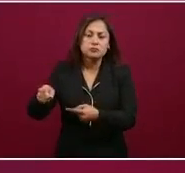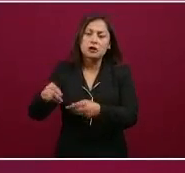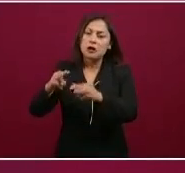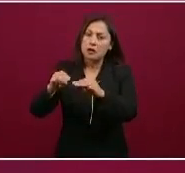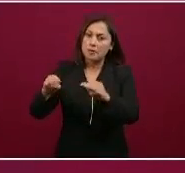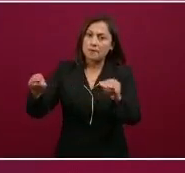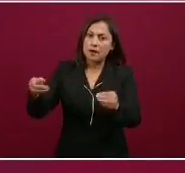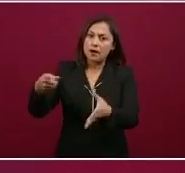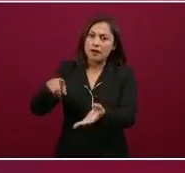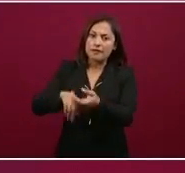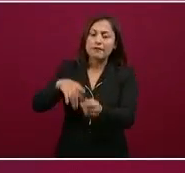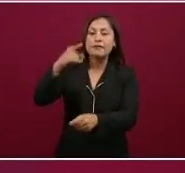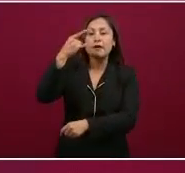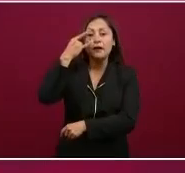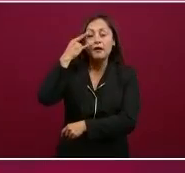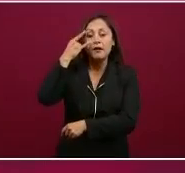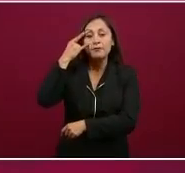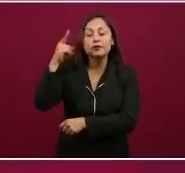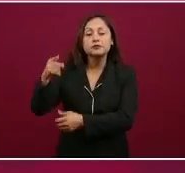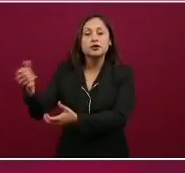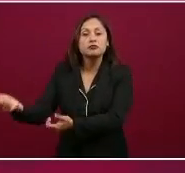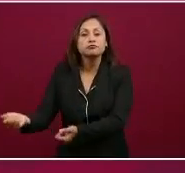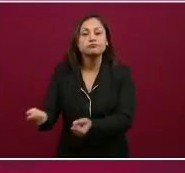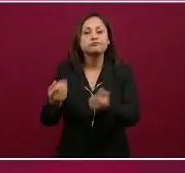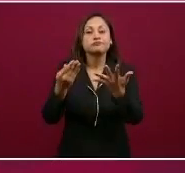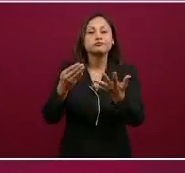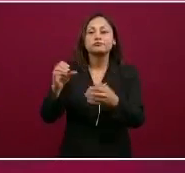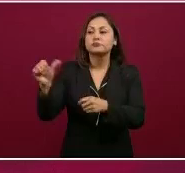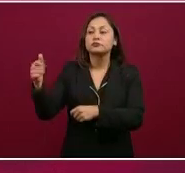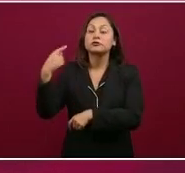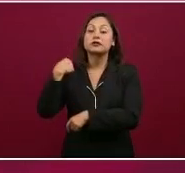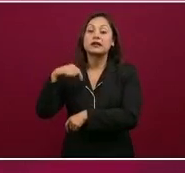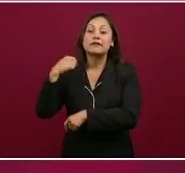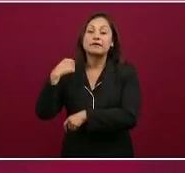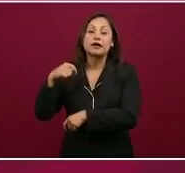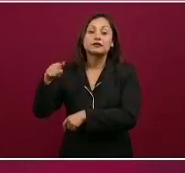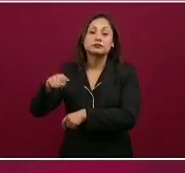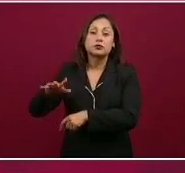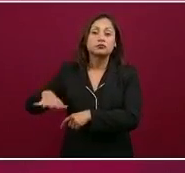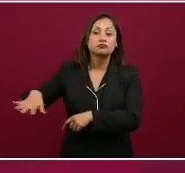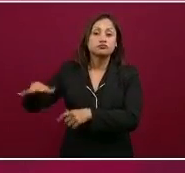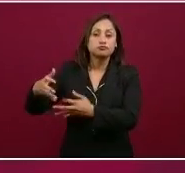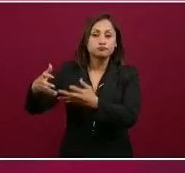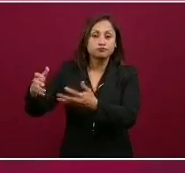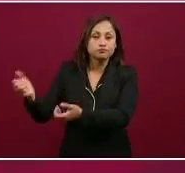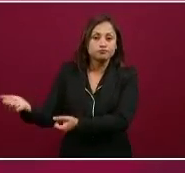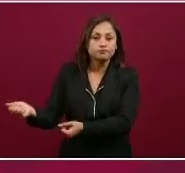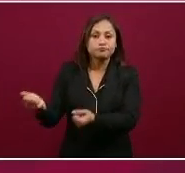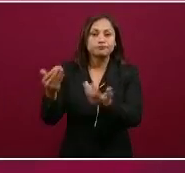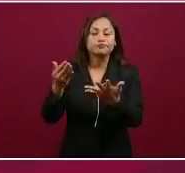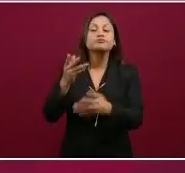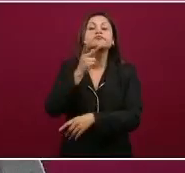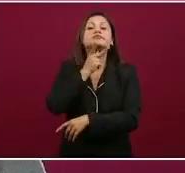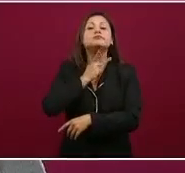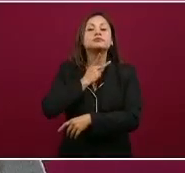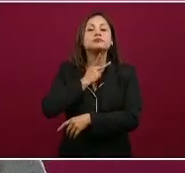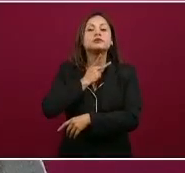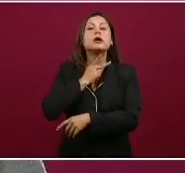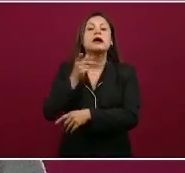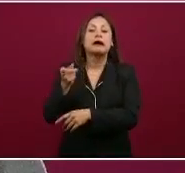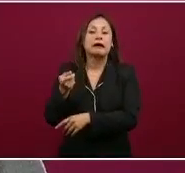Campeche y de los campos de tierra de Tabasco. Queremos que ese petróleo se procese